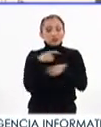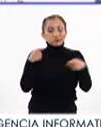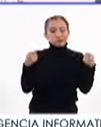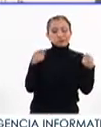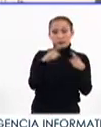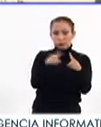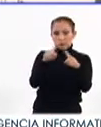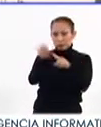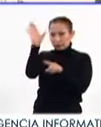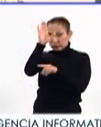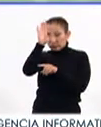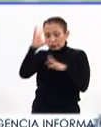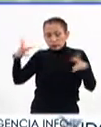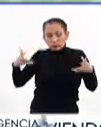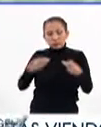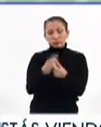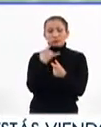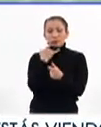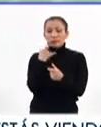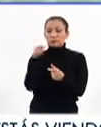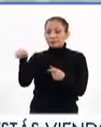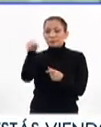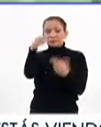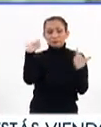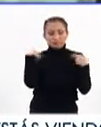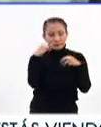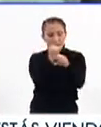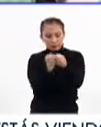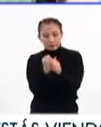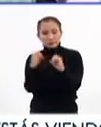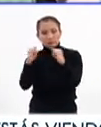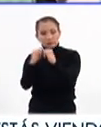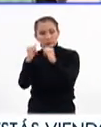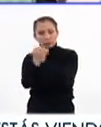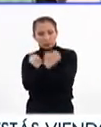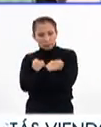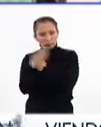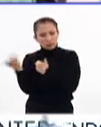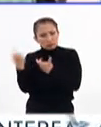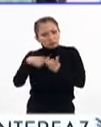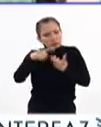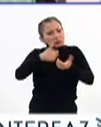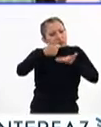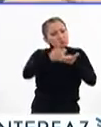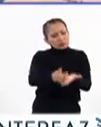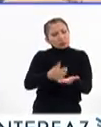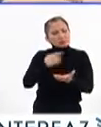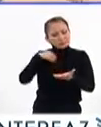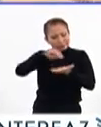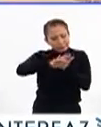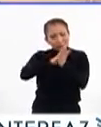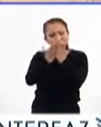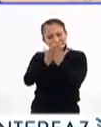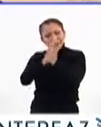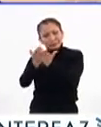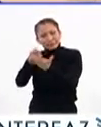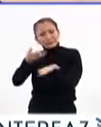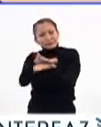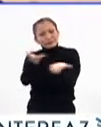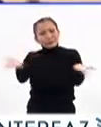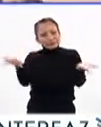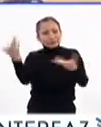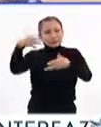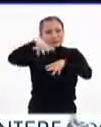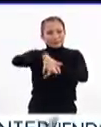Mediación Intercultural reúne los esfuerzos de académicos e instituciones educativas y contribuye con la publicación de impresos que ayudan a